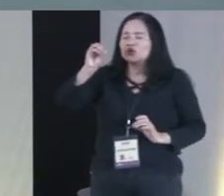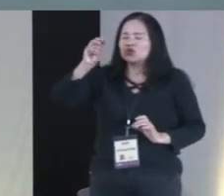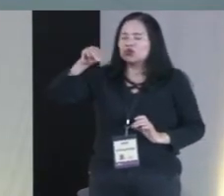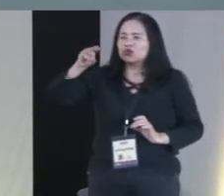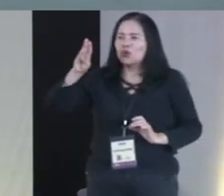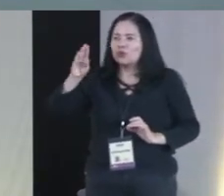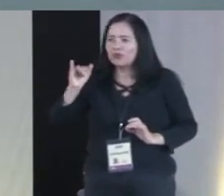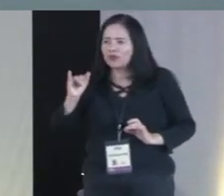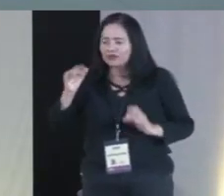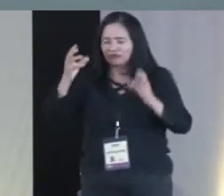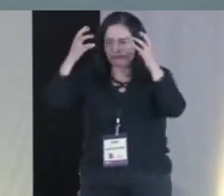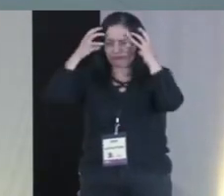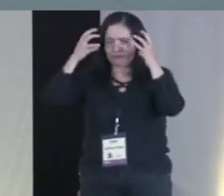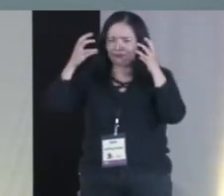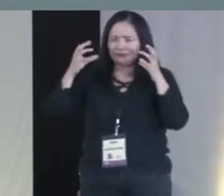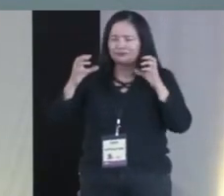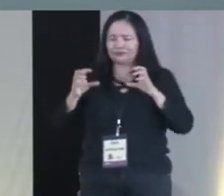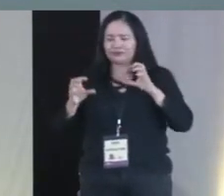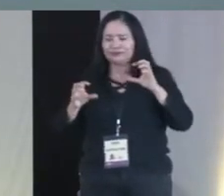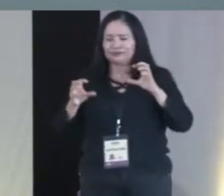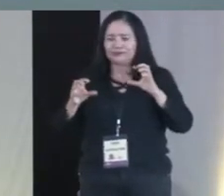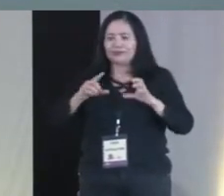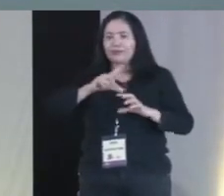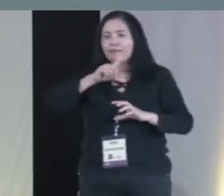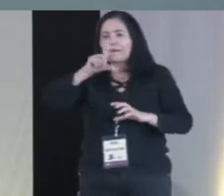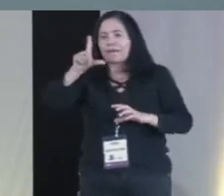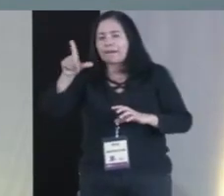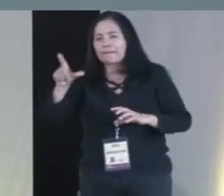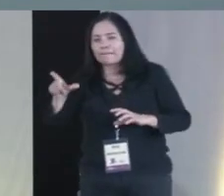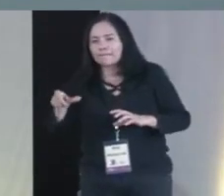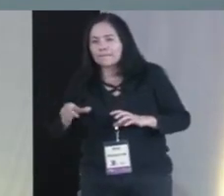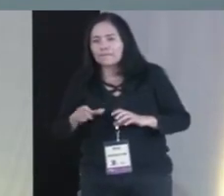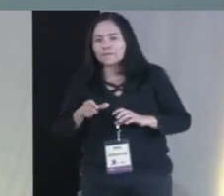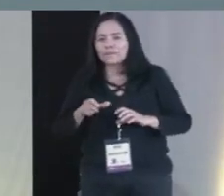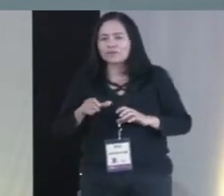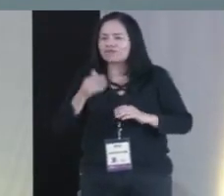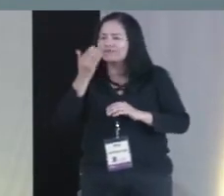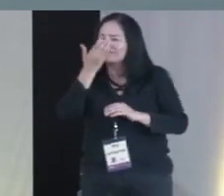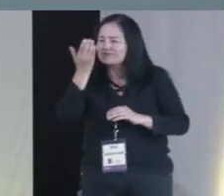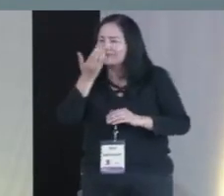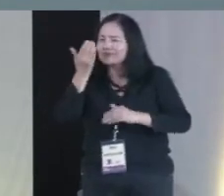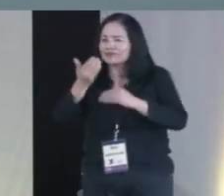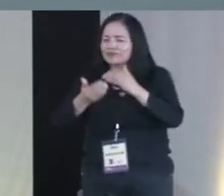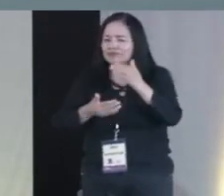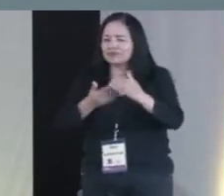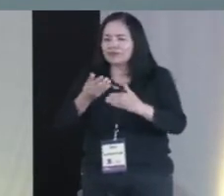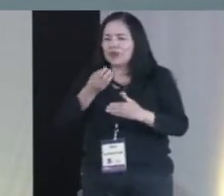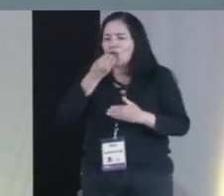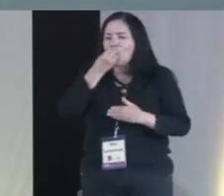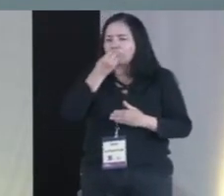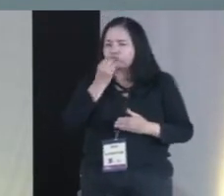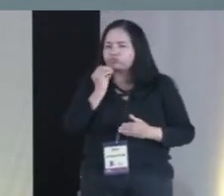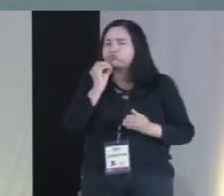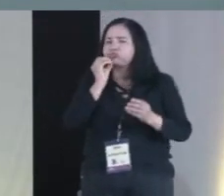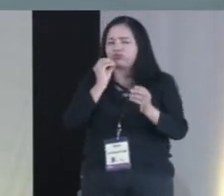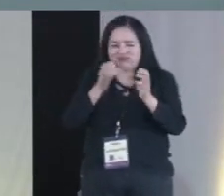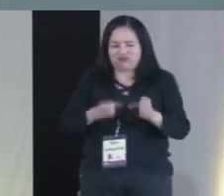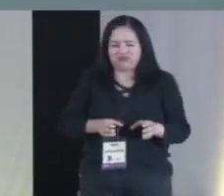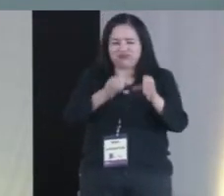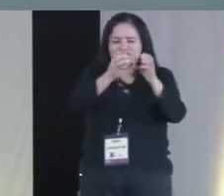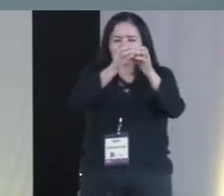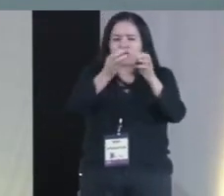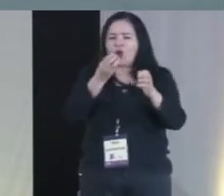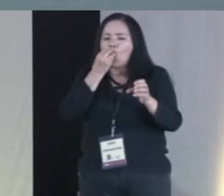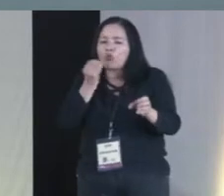que además fue perpetuando la tradición de la almería y que al final decidió escupir el alma en una botella que quedó